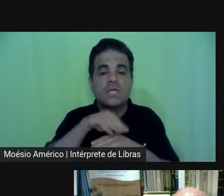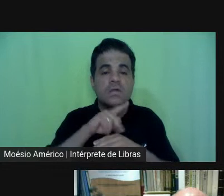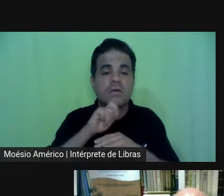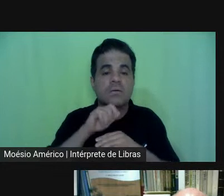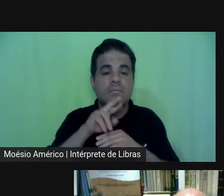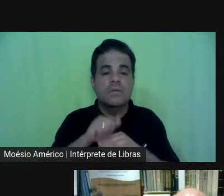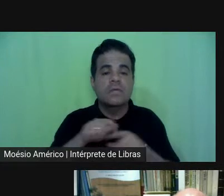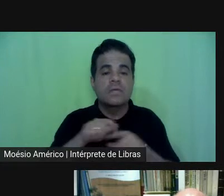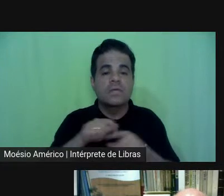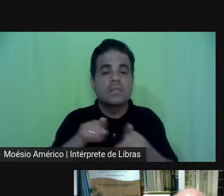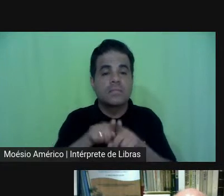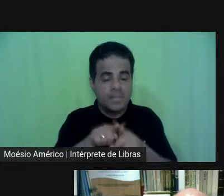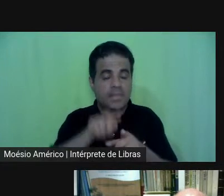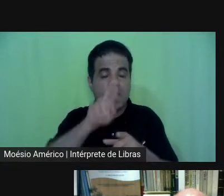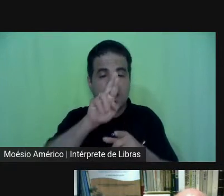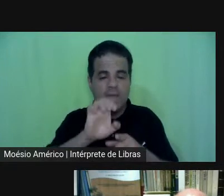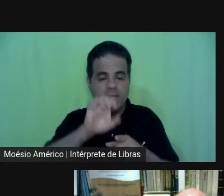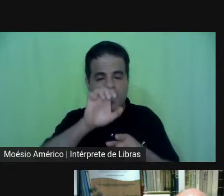geología